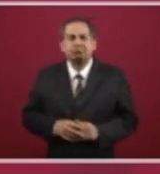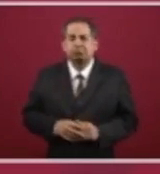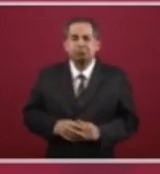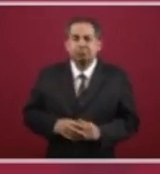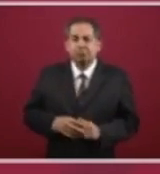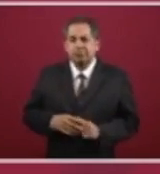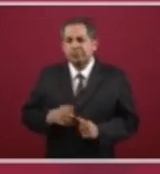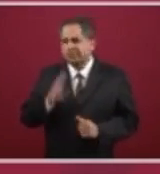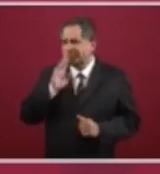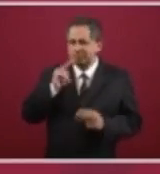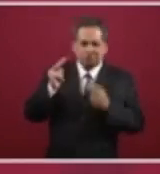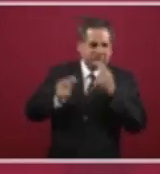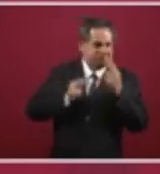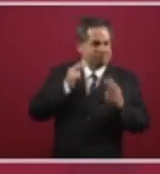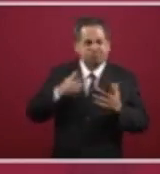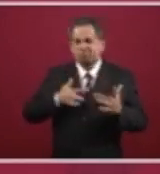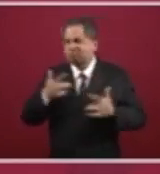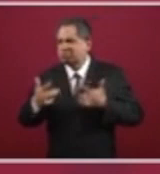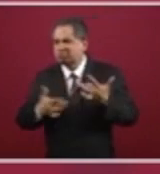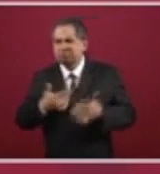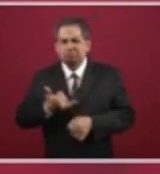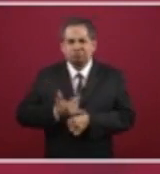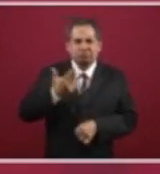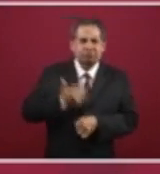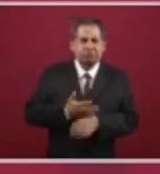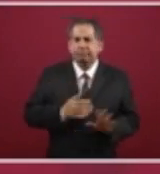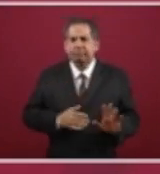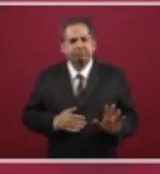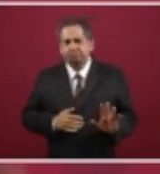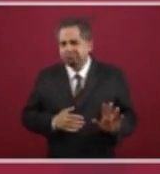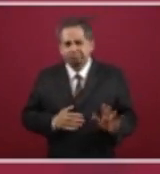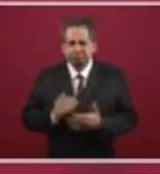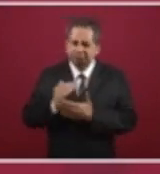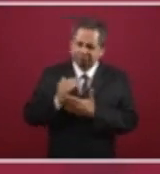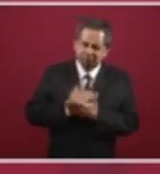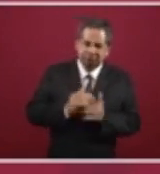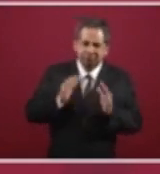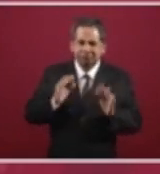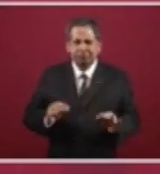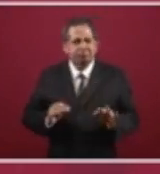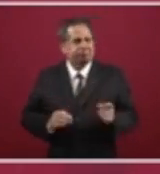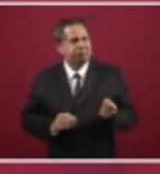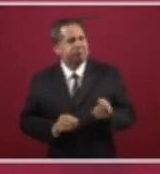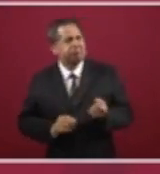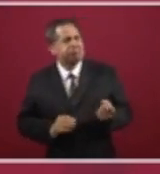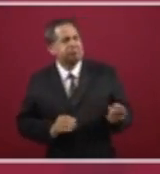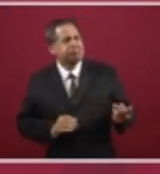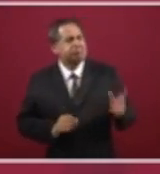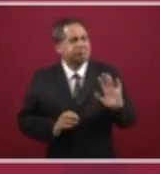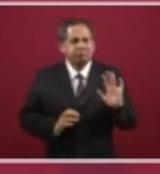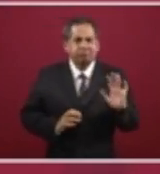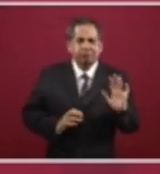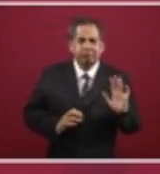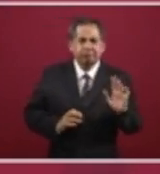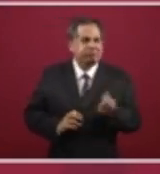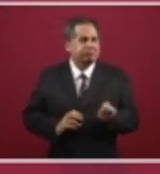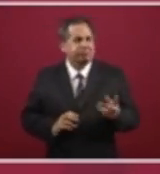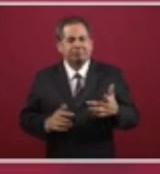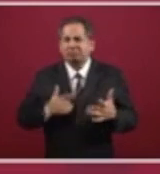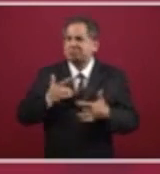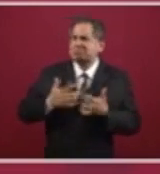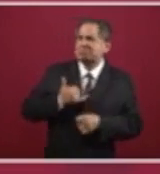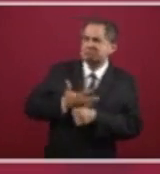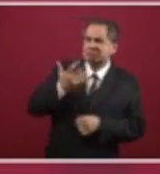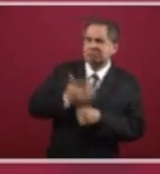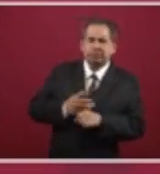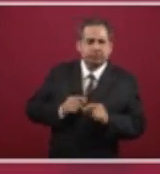el mal humor social, o está limitado a pequeños grupos que poco a